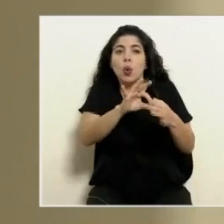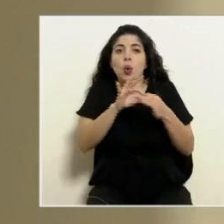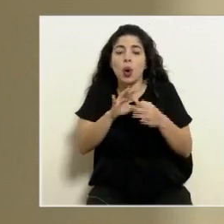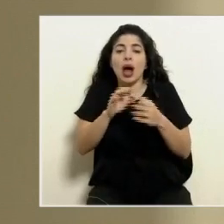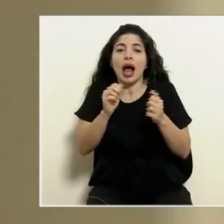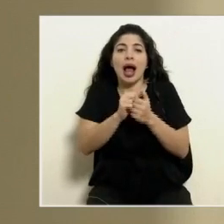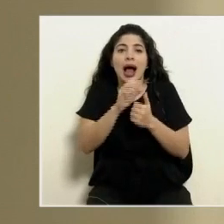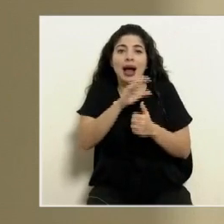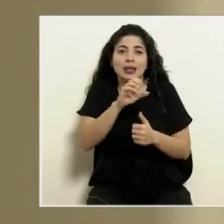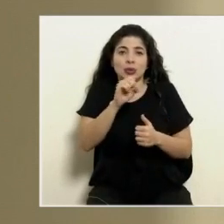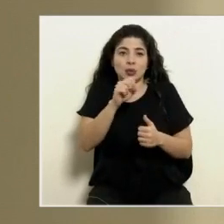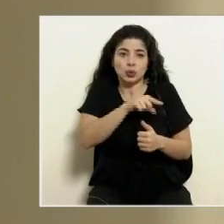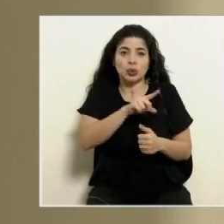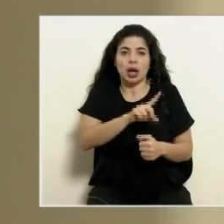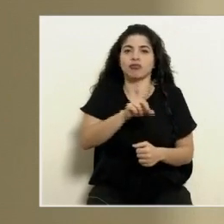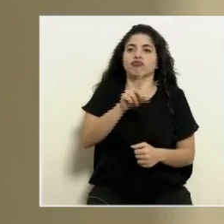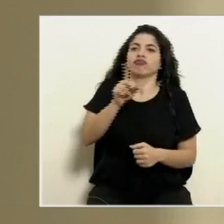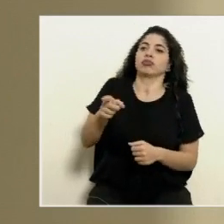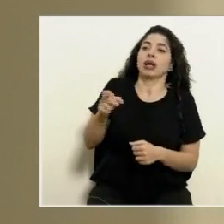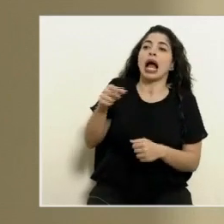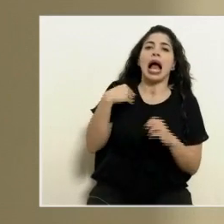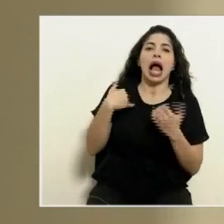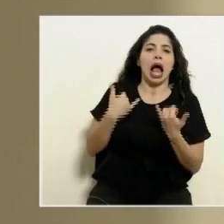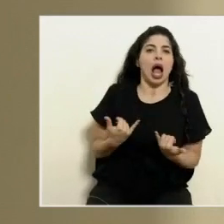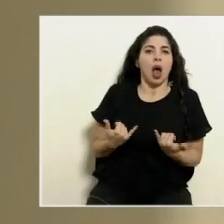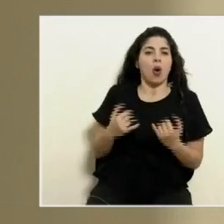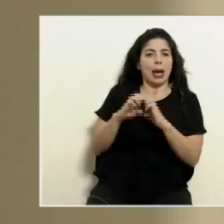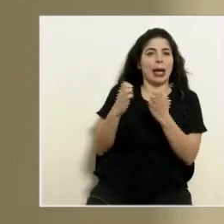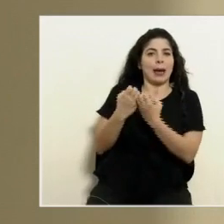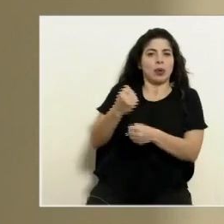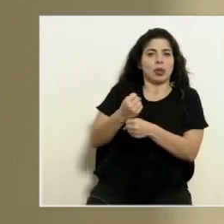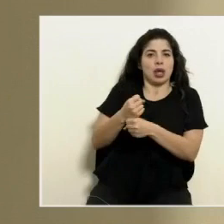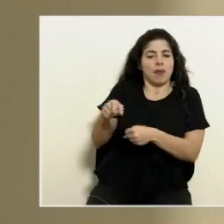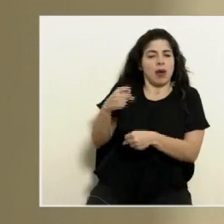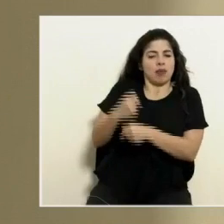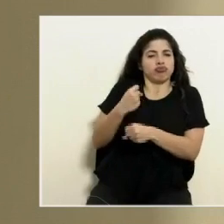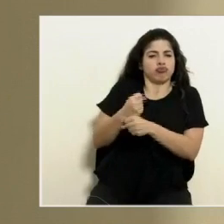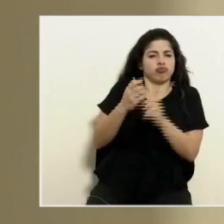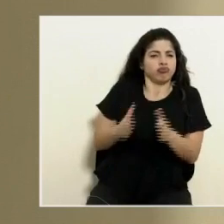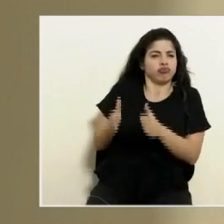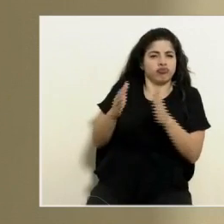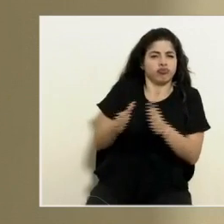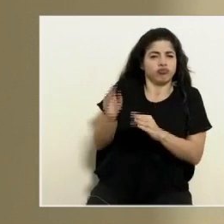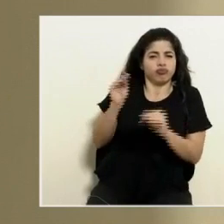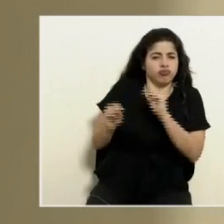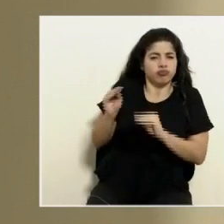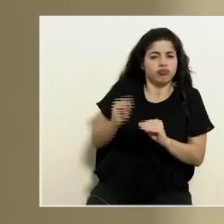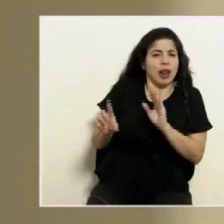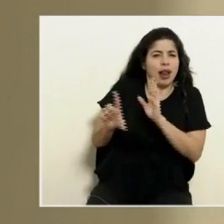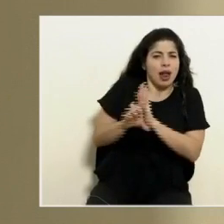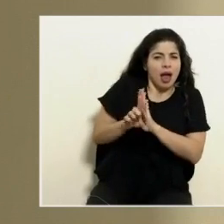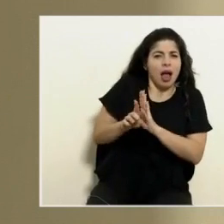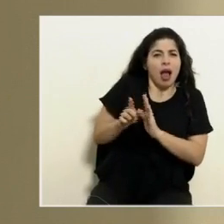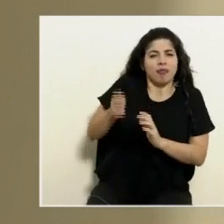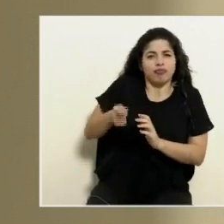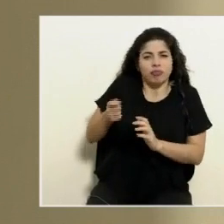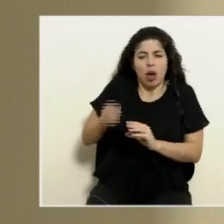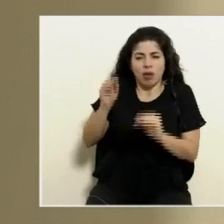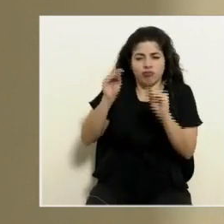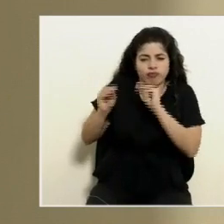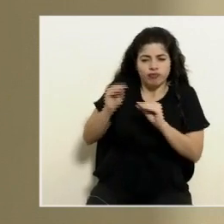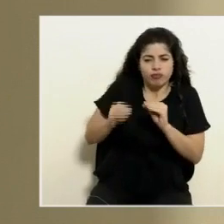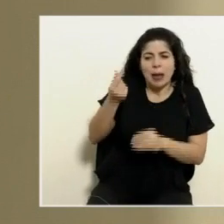Caja Costarricense de Seguro Social. Hay un equipo de trabajo en este momento que está preparando todos los elementos jurídicos, revisando los temas